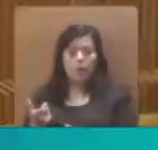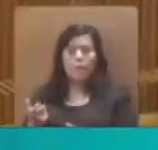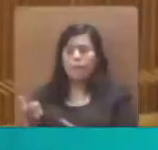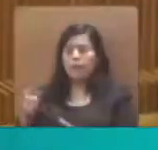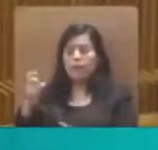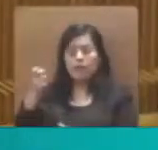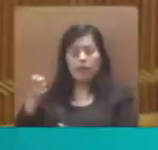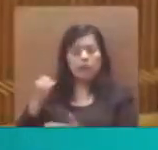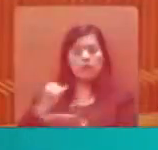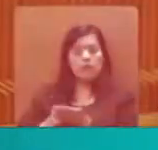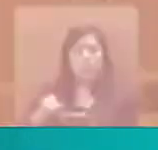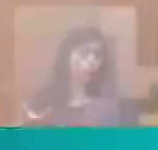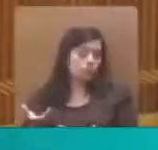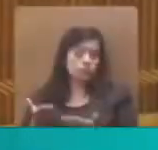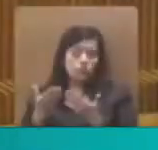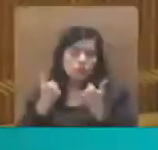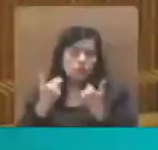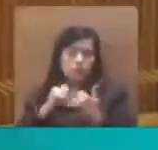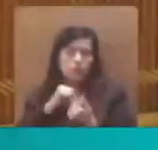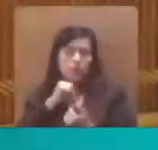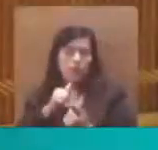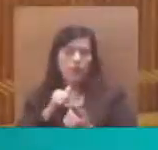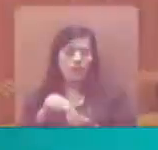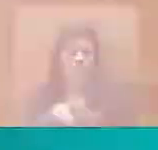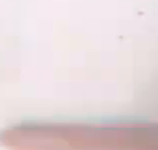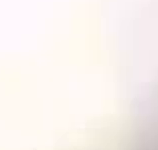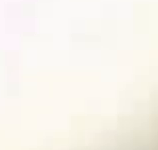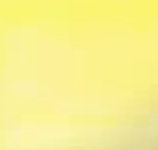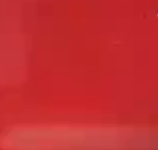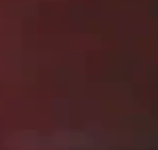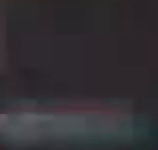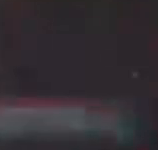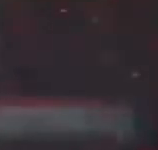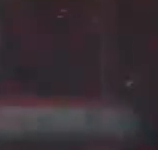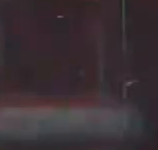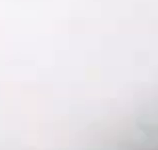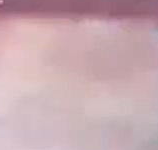arcas, no ha impactado en lo que respecta a los municipios.